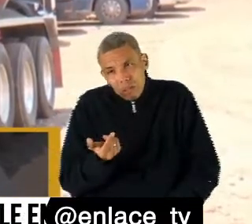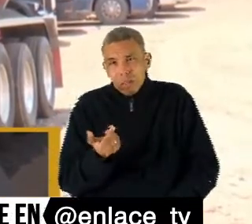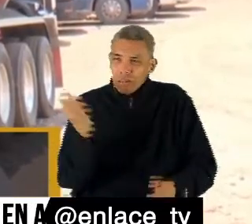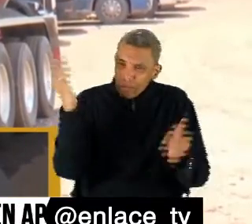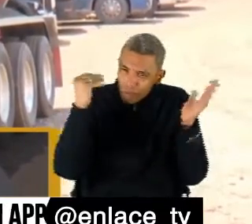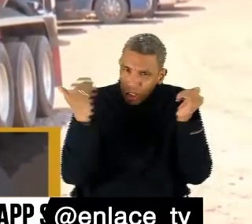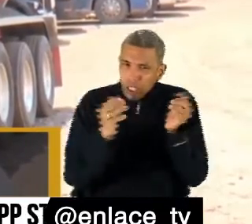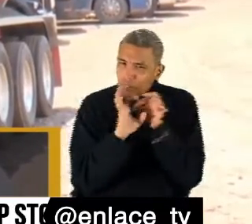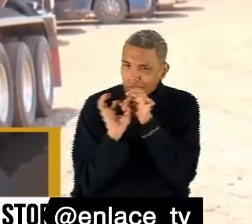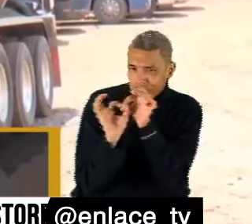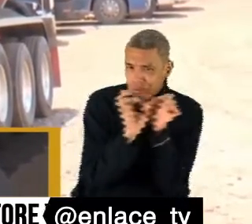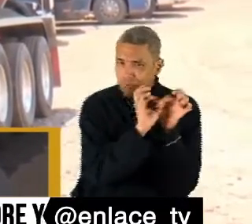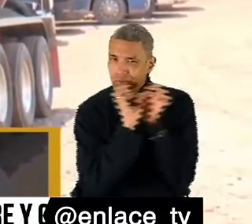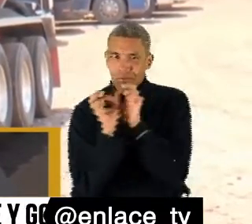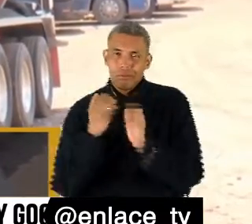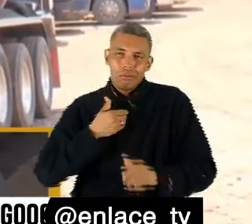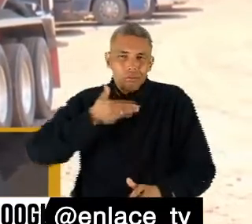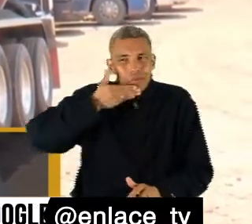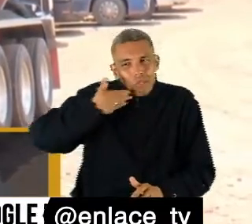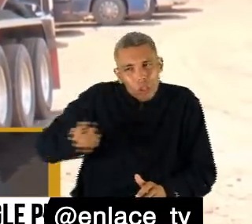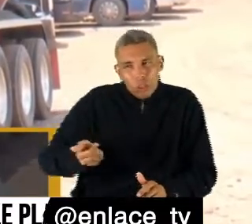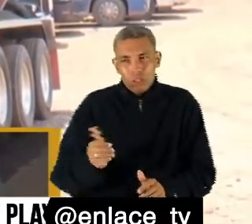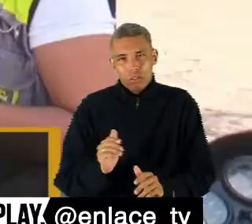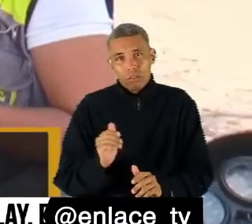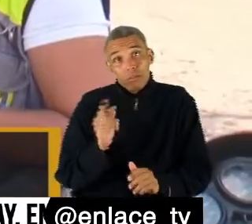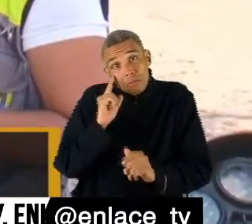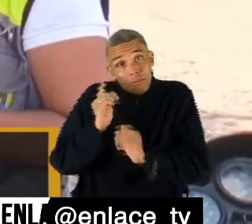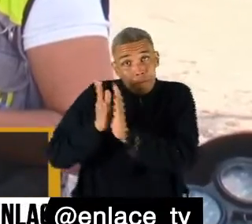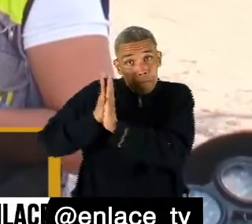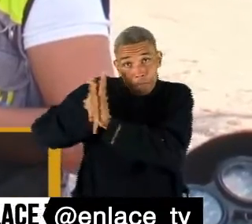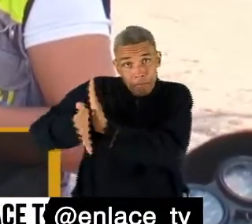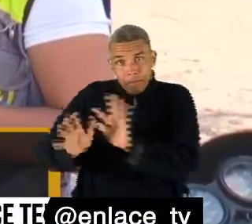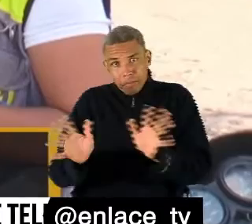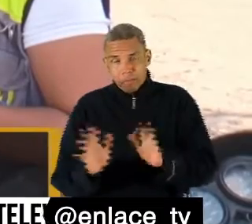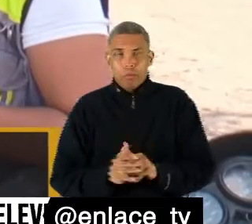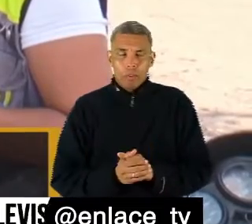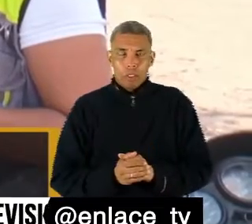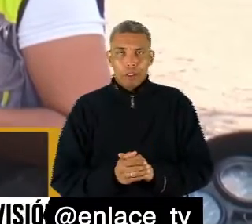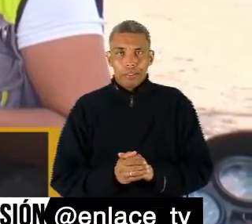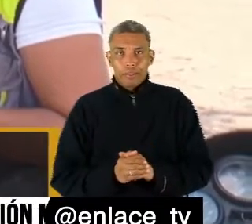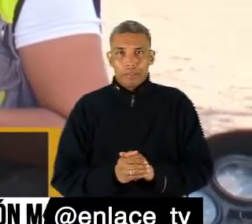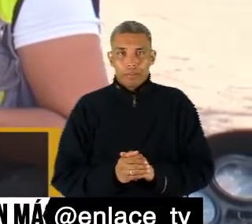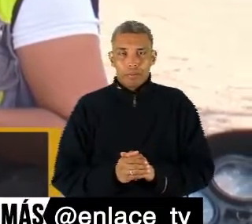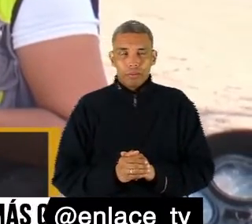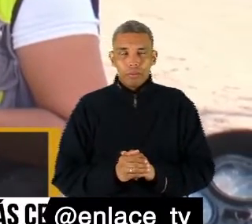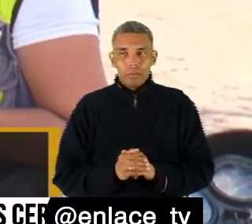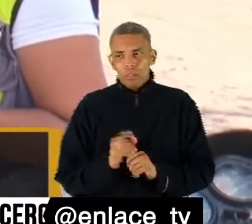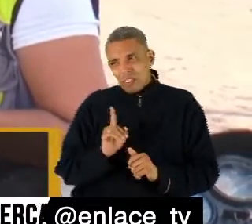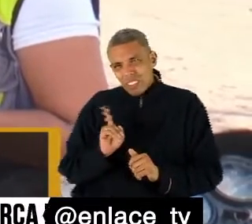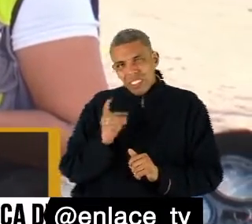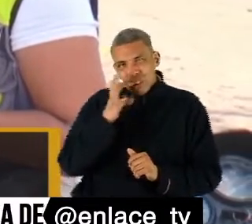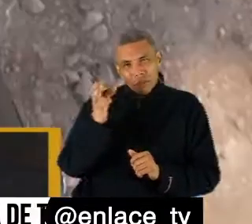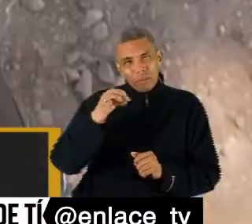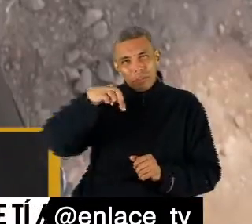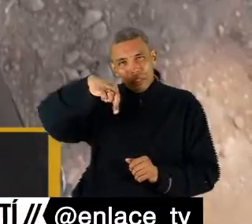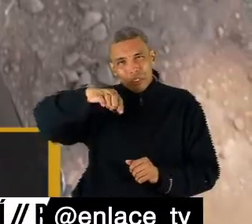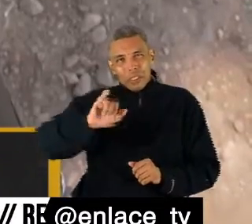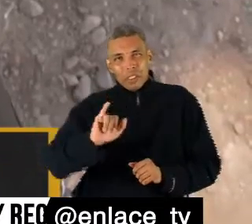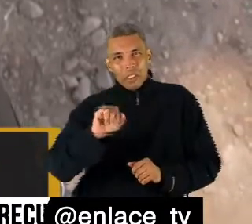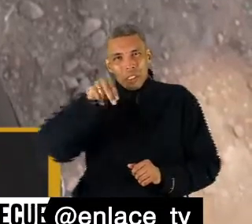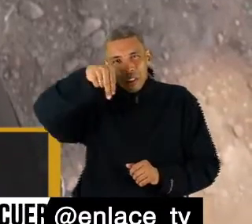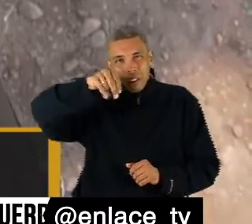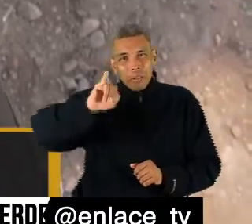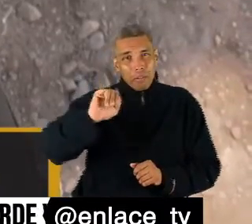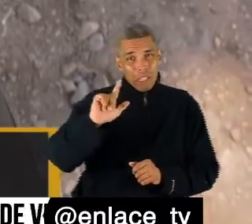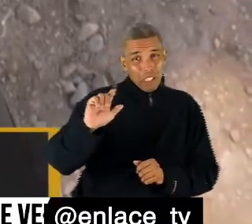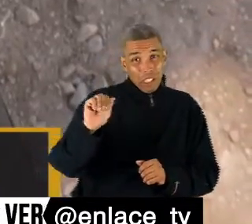nos colaboramos, esto no va a pasar nada. Don Osvaldo Pinilla explica a través de Enlace Noticias la manera en la que han disminuido los precios